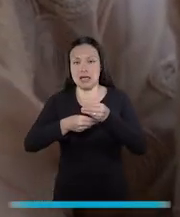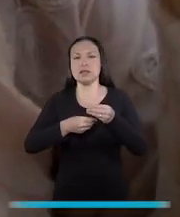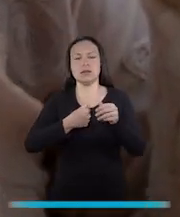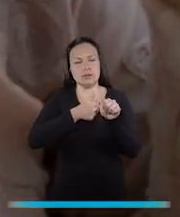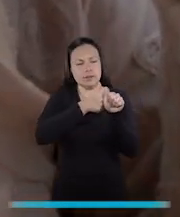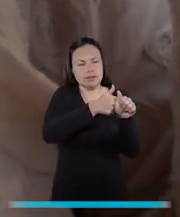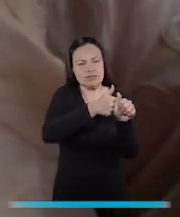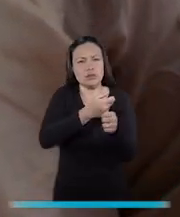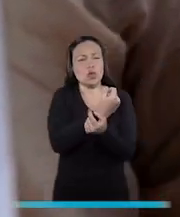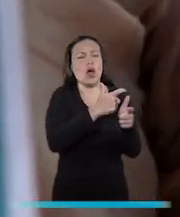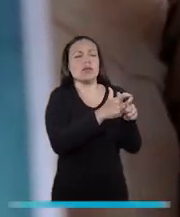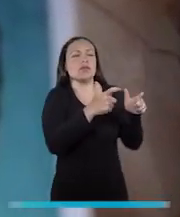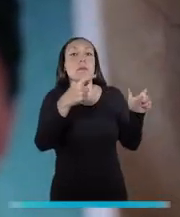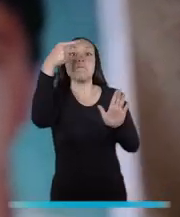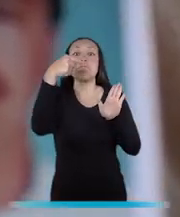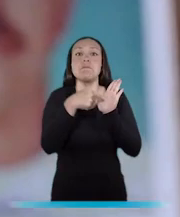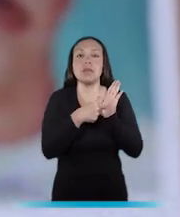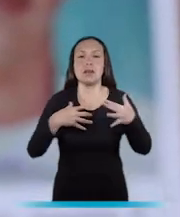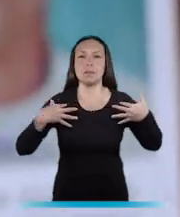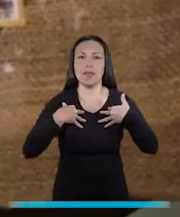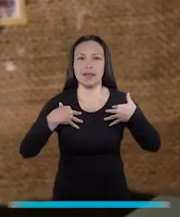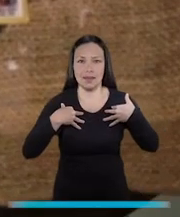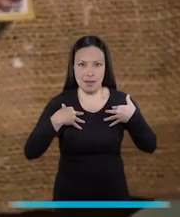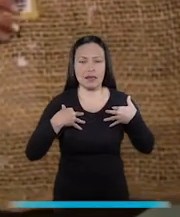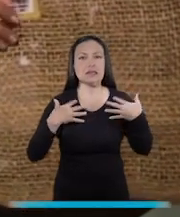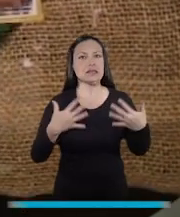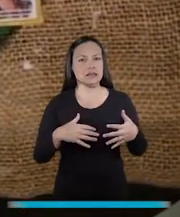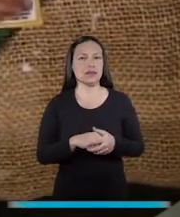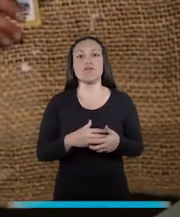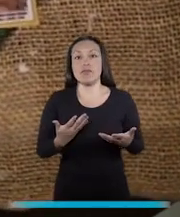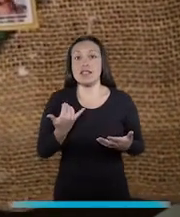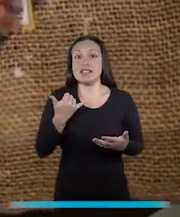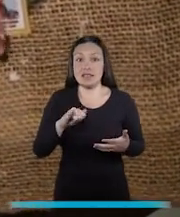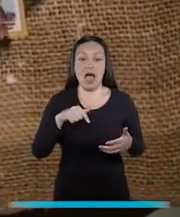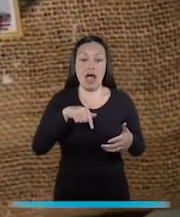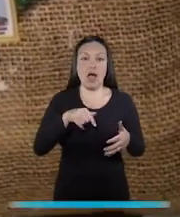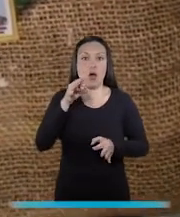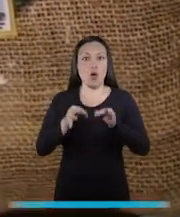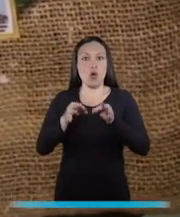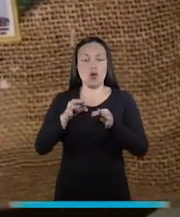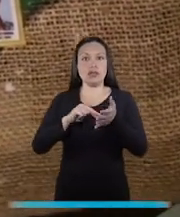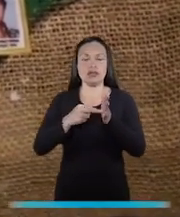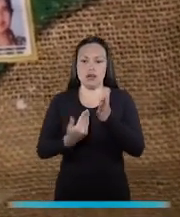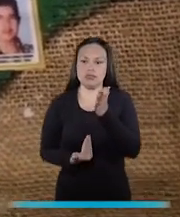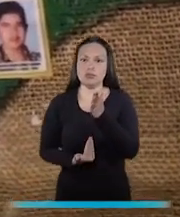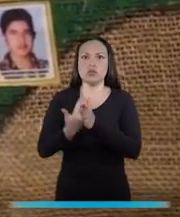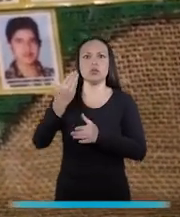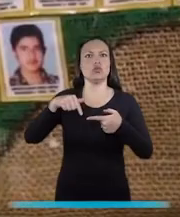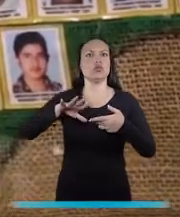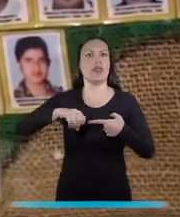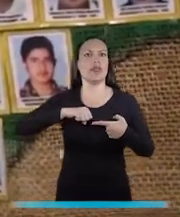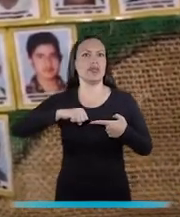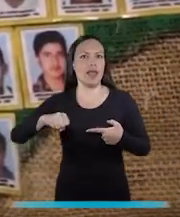más de 1.000 víctimas en el territorio en su acreditación como víctimas ante el sistema ya realmente esta justicia transicional es